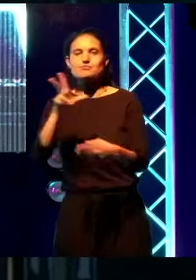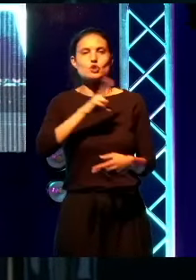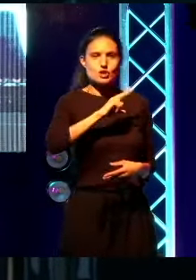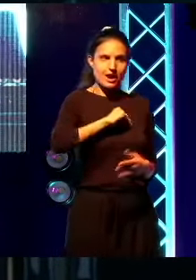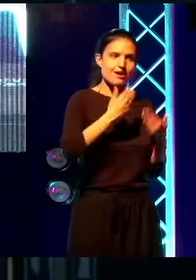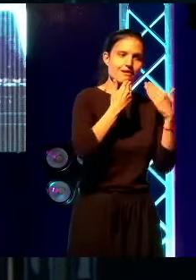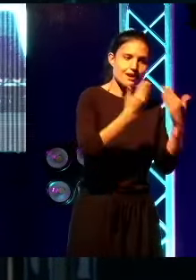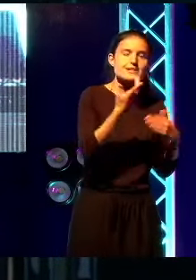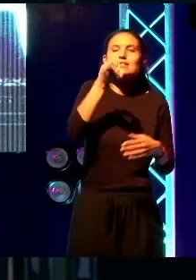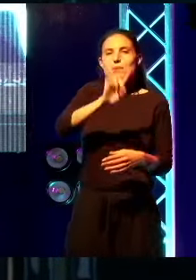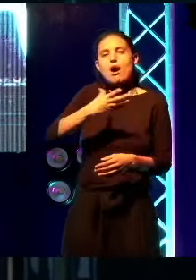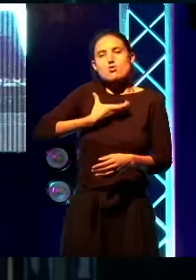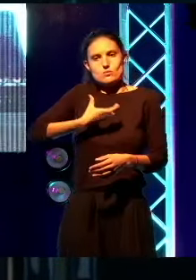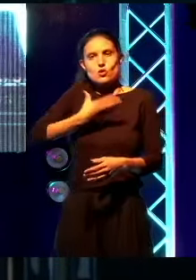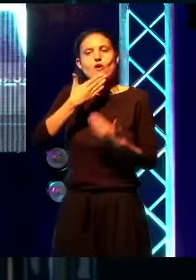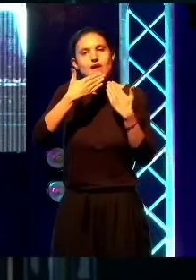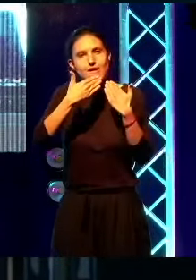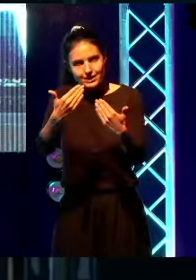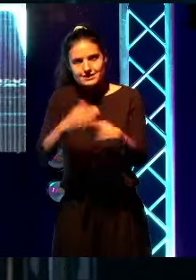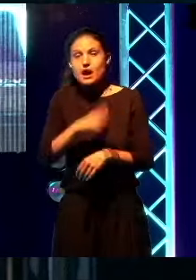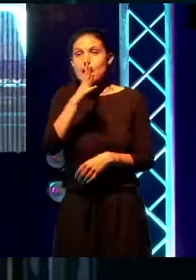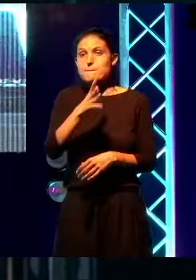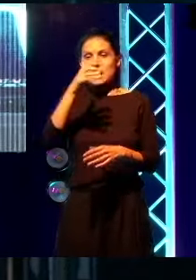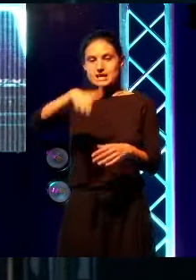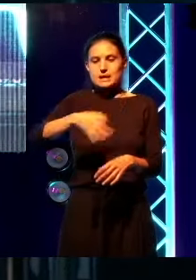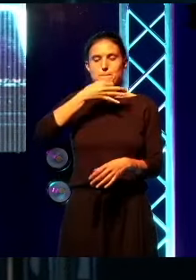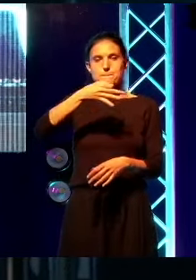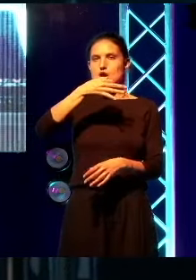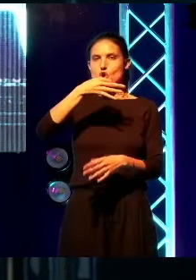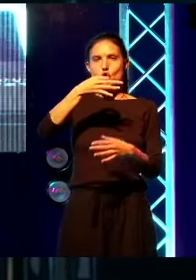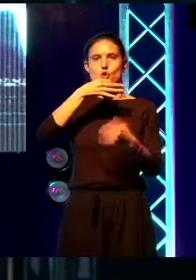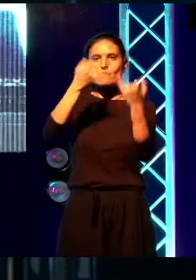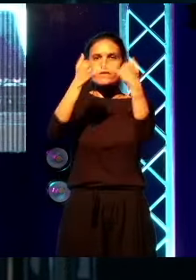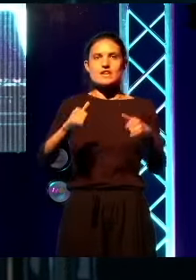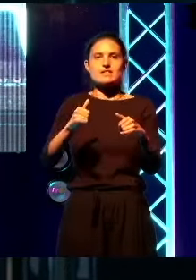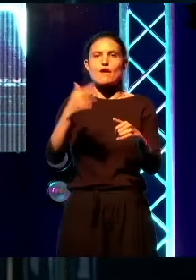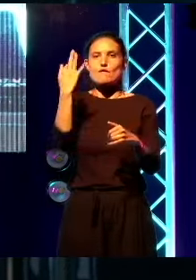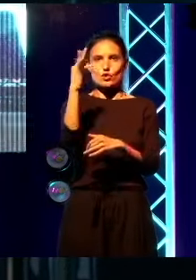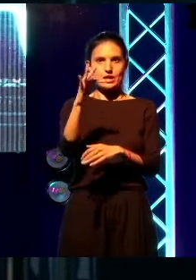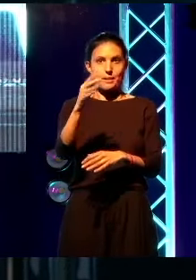invitación para pregonar las fiestas de la frontera, las fiestas de mi pueblo.